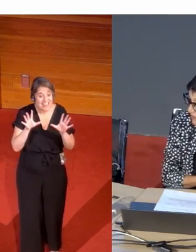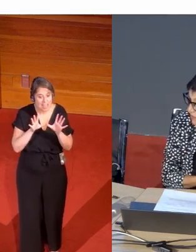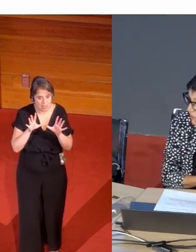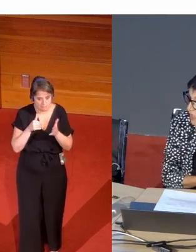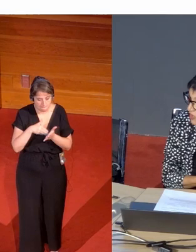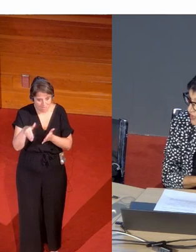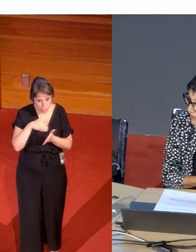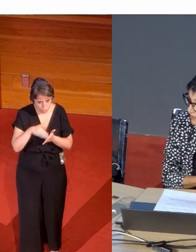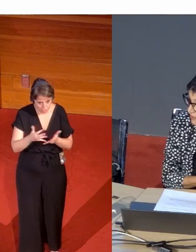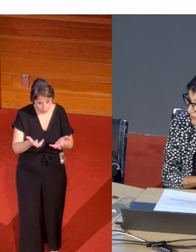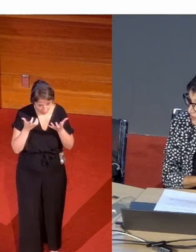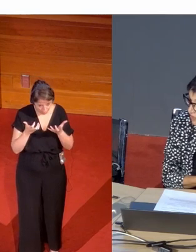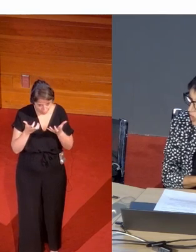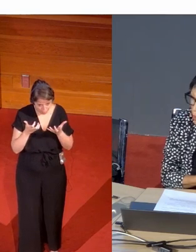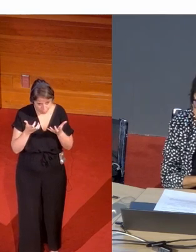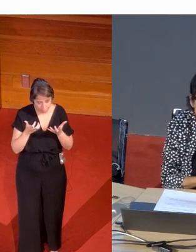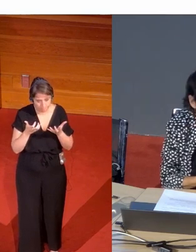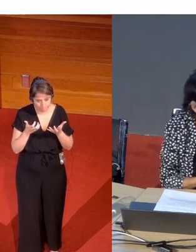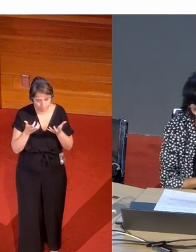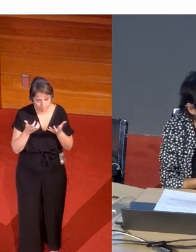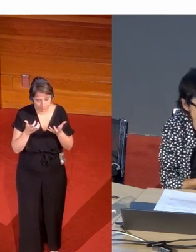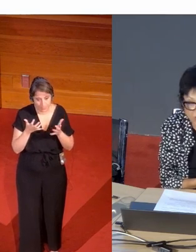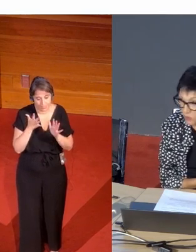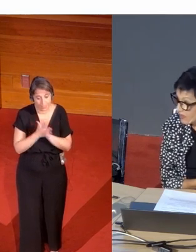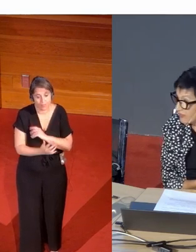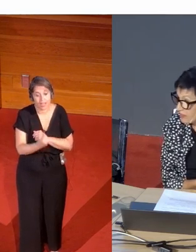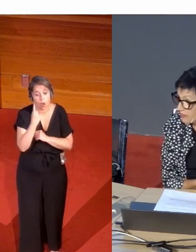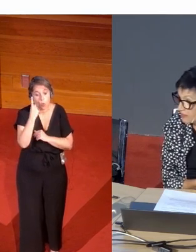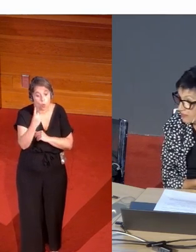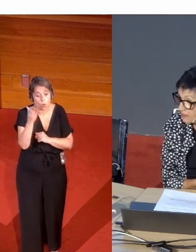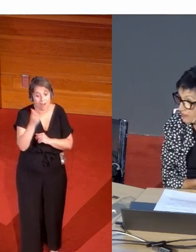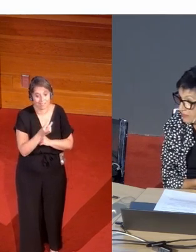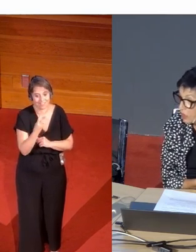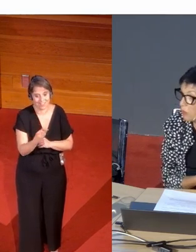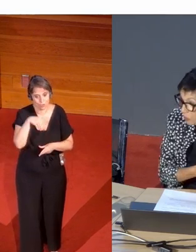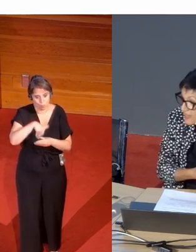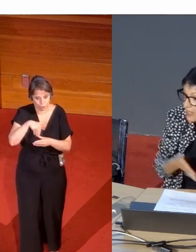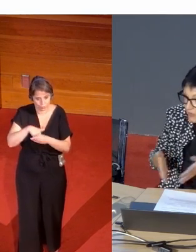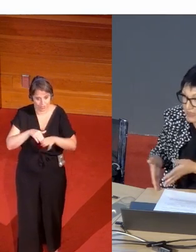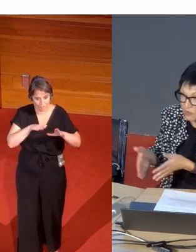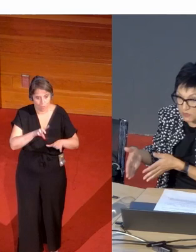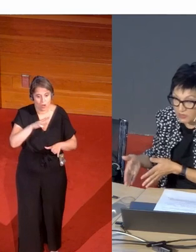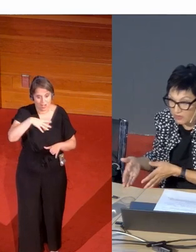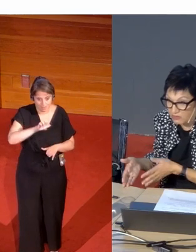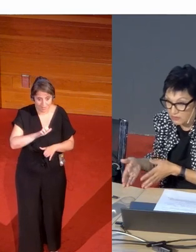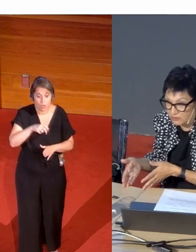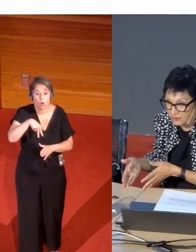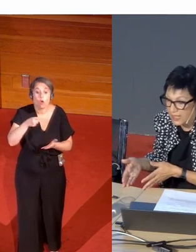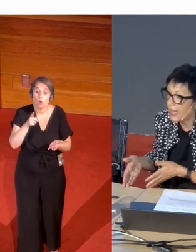10 millones un tercio de los votantes volvió a ser el partido